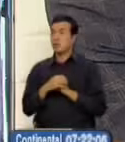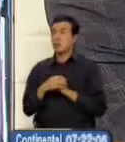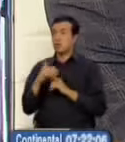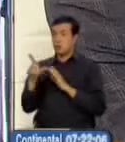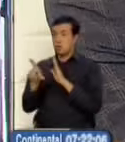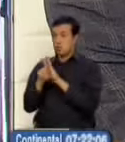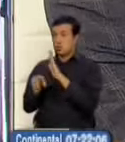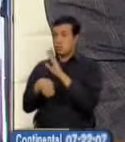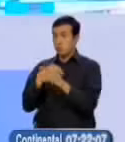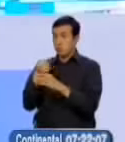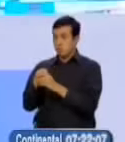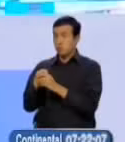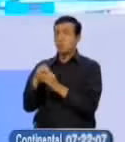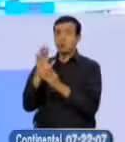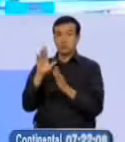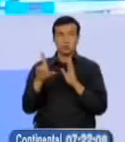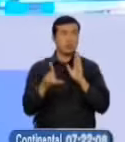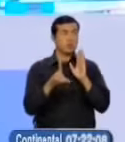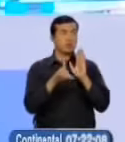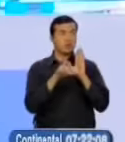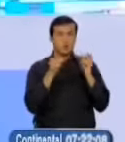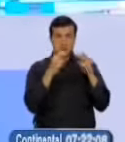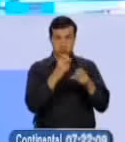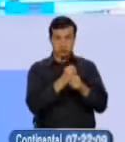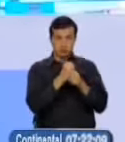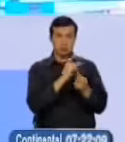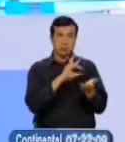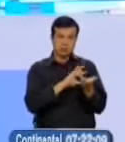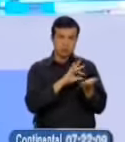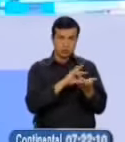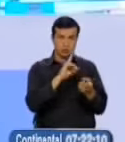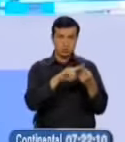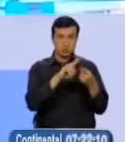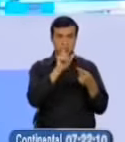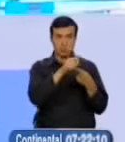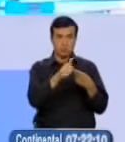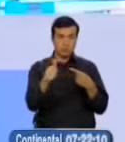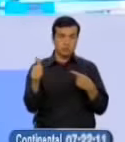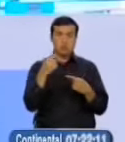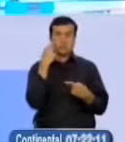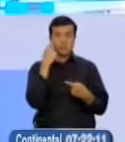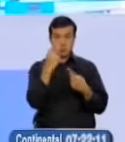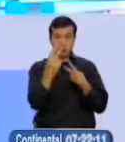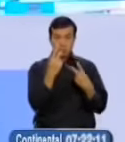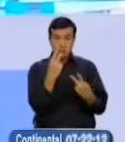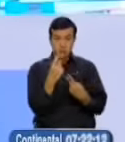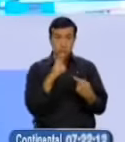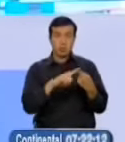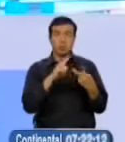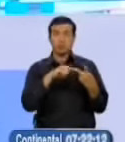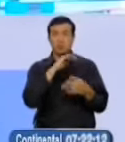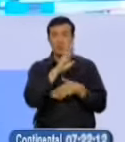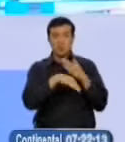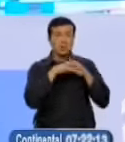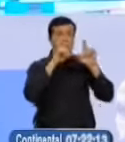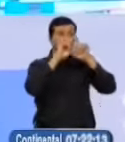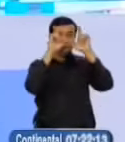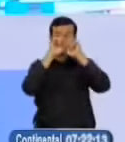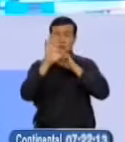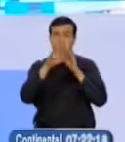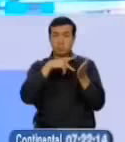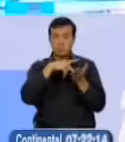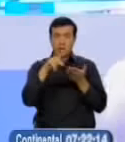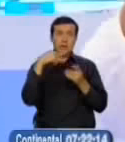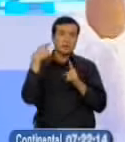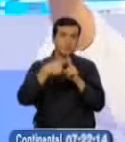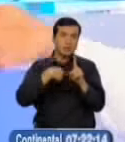ley? Así es, incluye la medicina prepagada para los ciudadanos que nos están viendo en este momento, son todas estas empresas que uno paga